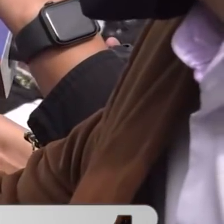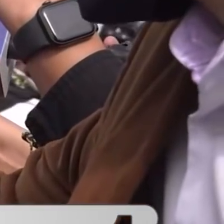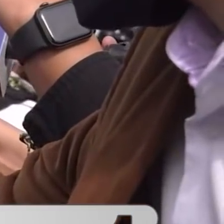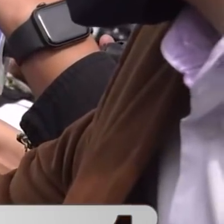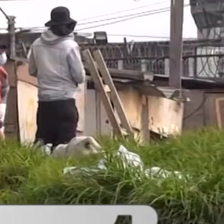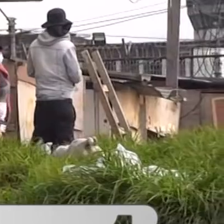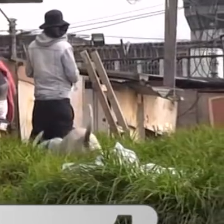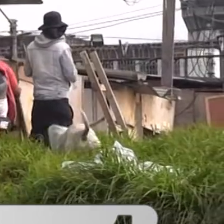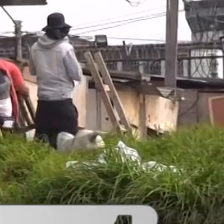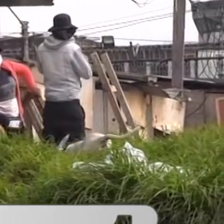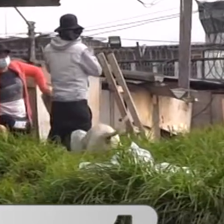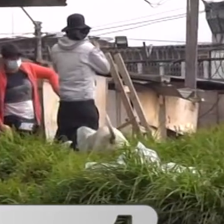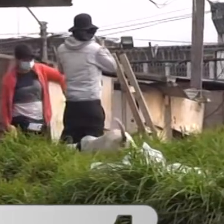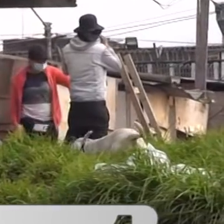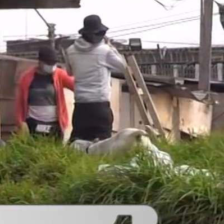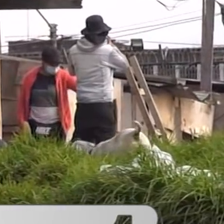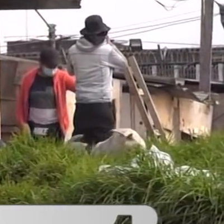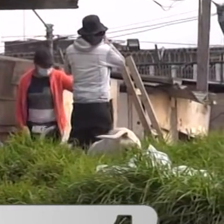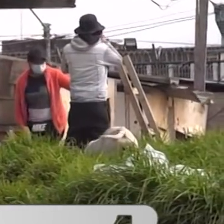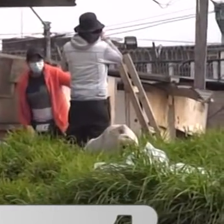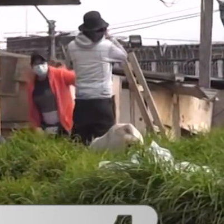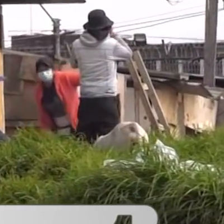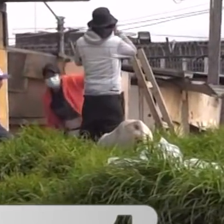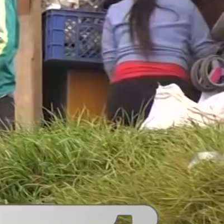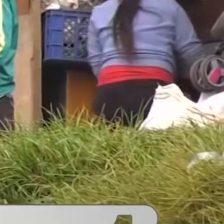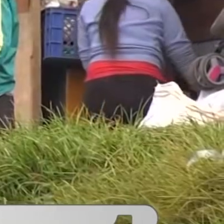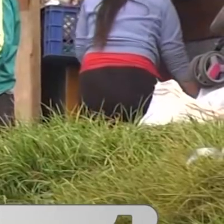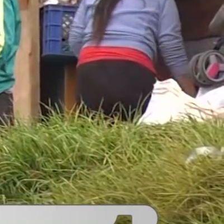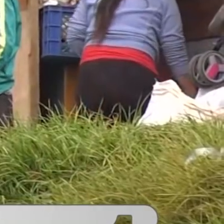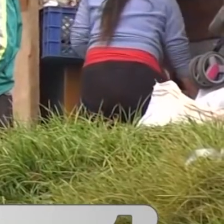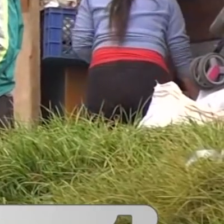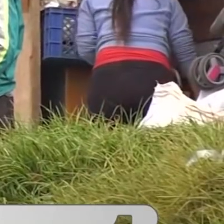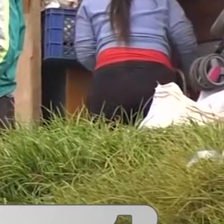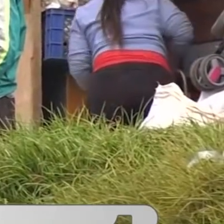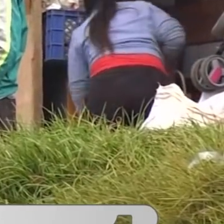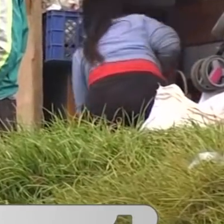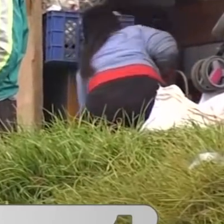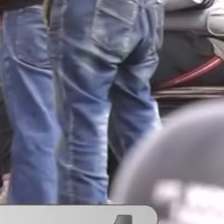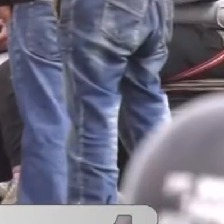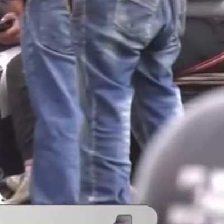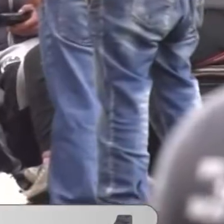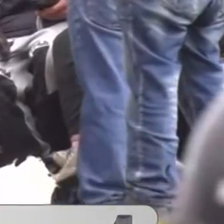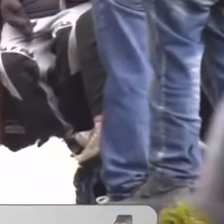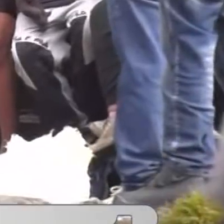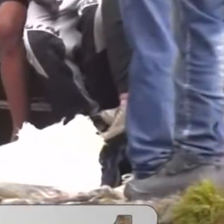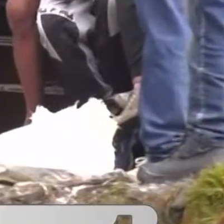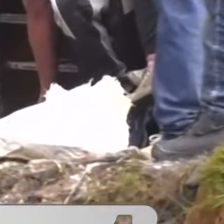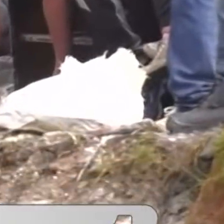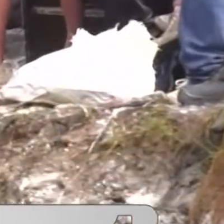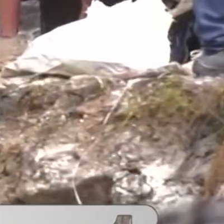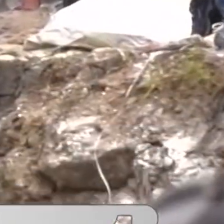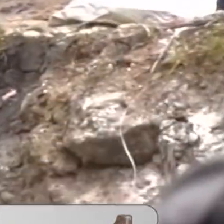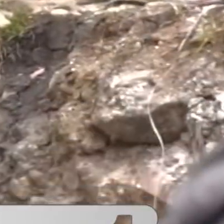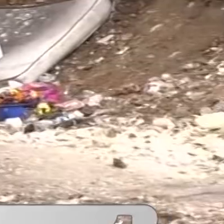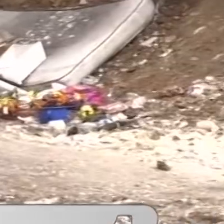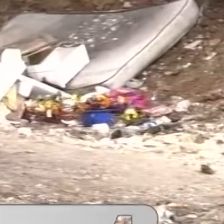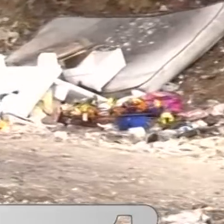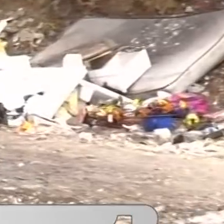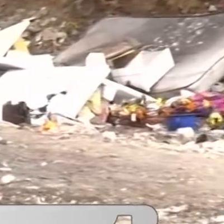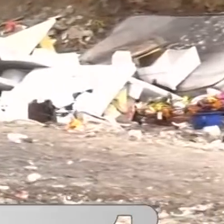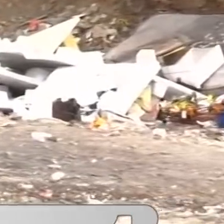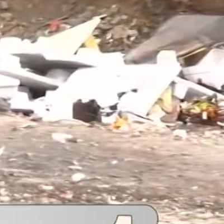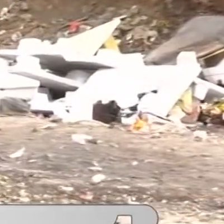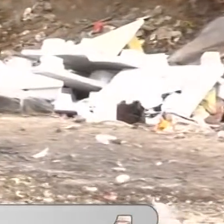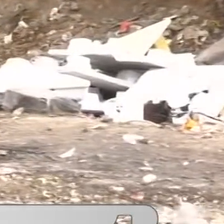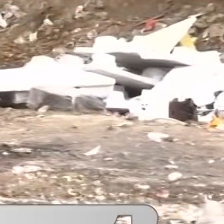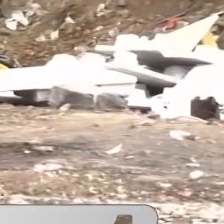ingresar totalmente. 40 familias fueron trasladadas temporalmente a hoteles, sin embargo la mayoría afirma que les tocará pasar la noche en la calle. Es